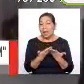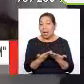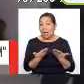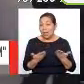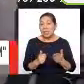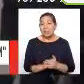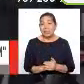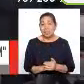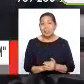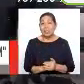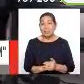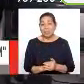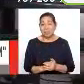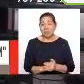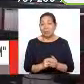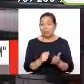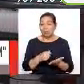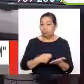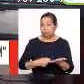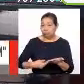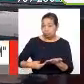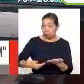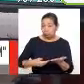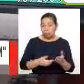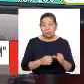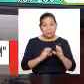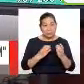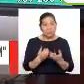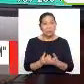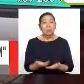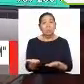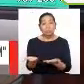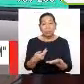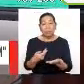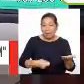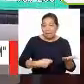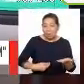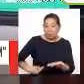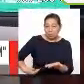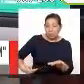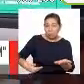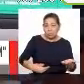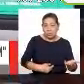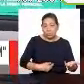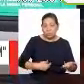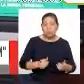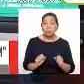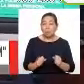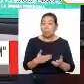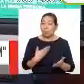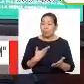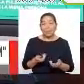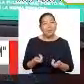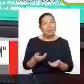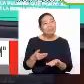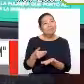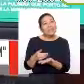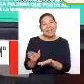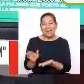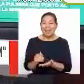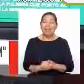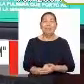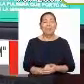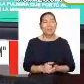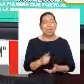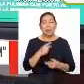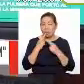realizando firmas los parlamentarios, recolectando firmas los parlamentarios para que puedan censurarlos. Por eso de esta manera él